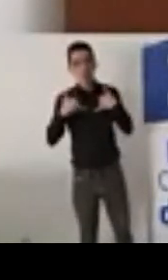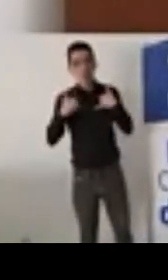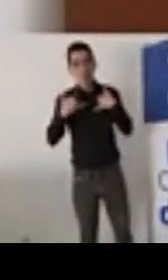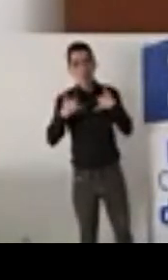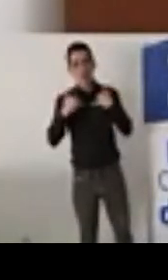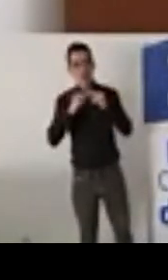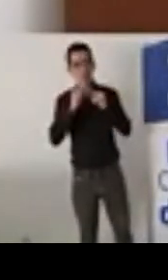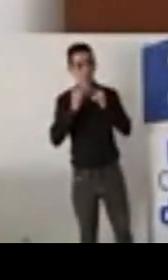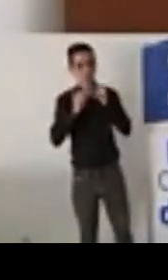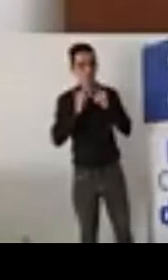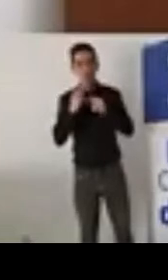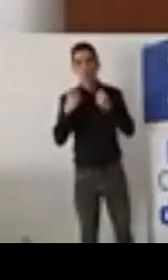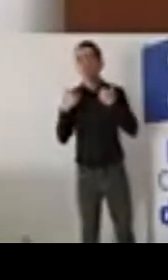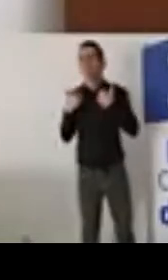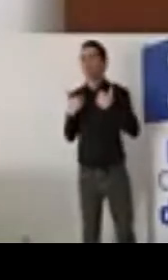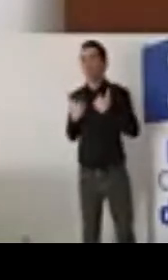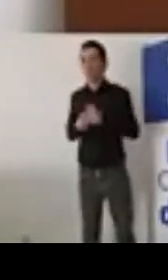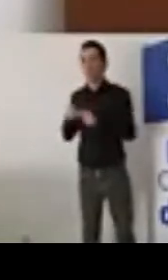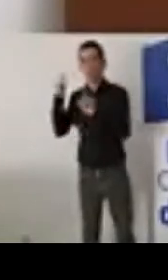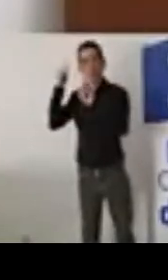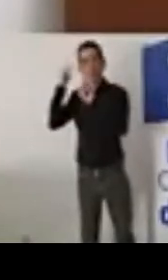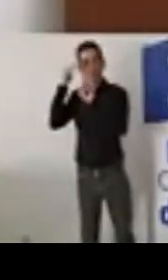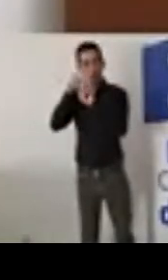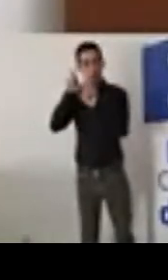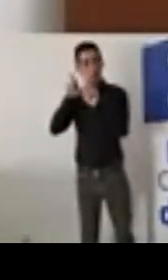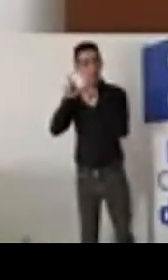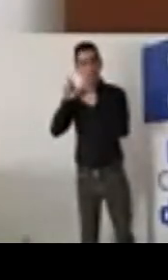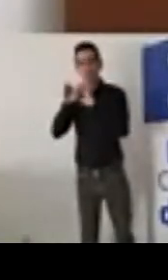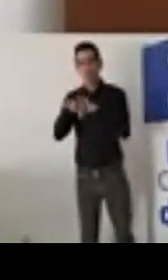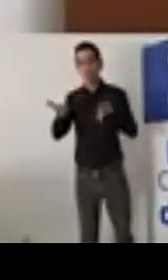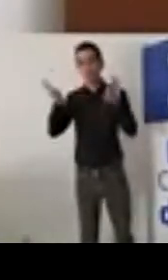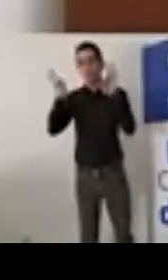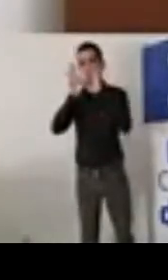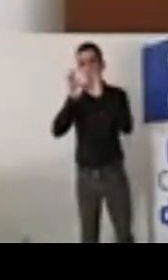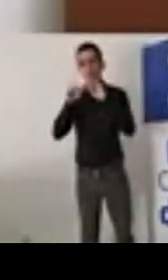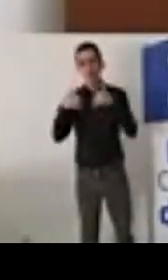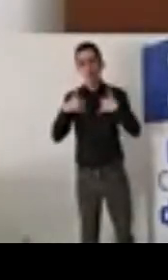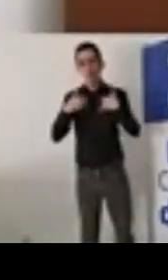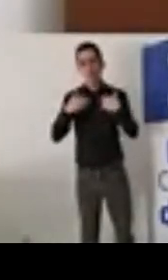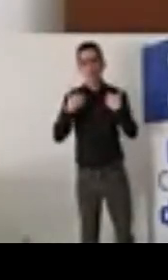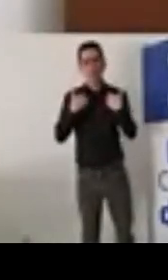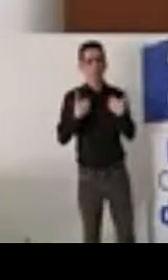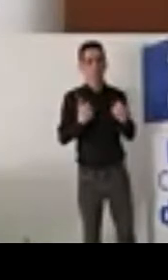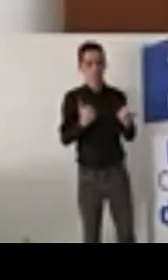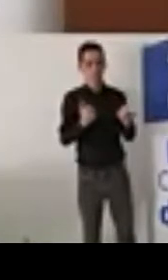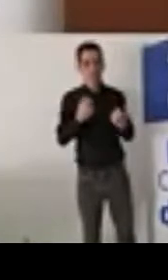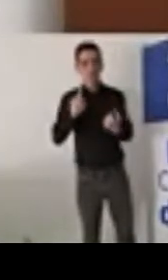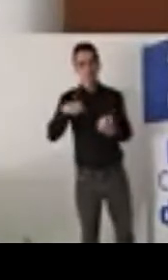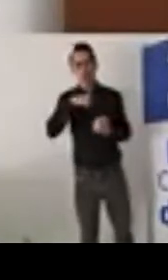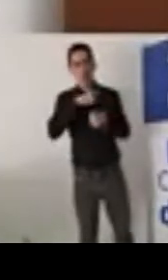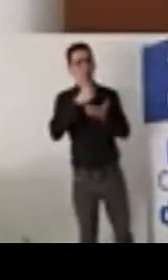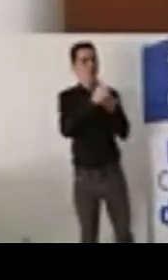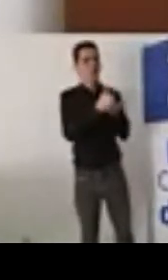final es una agenda, no de Naciones Unidas, es una agenda de toda nuestra sociedad, de todos sus pilares, tanto de